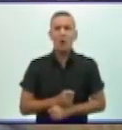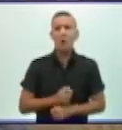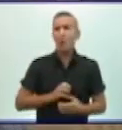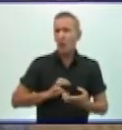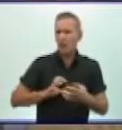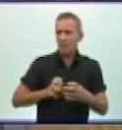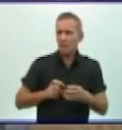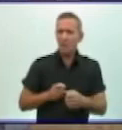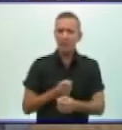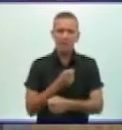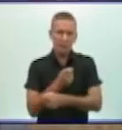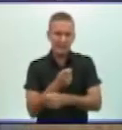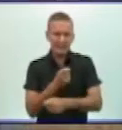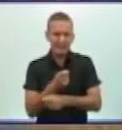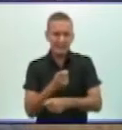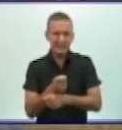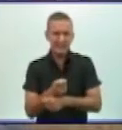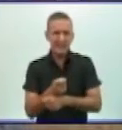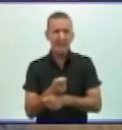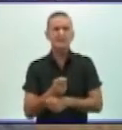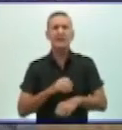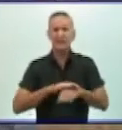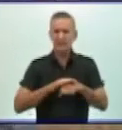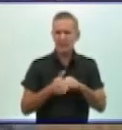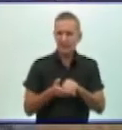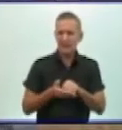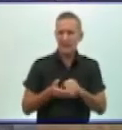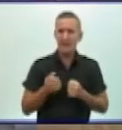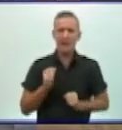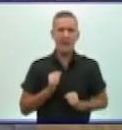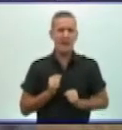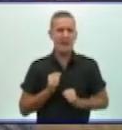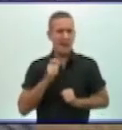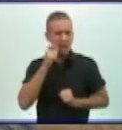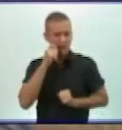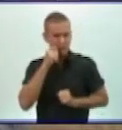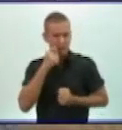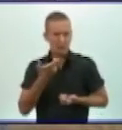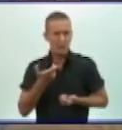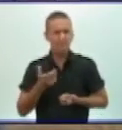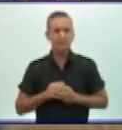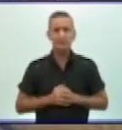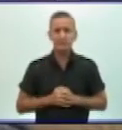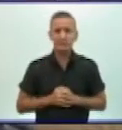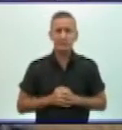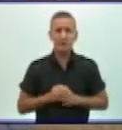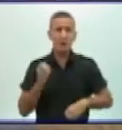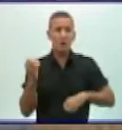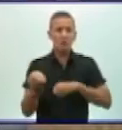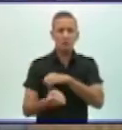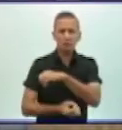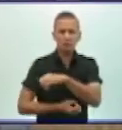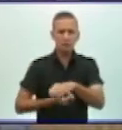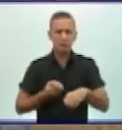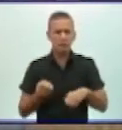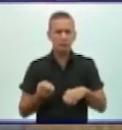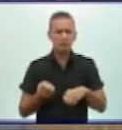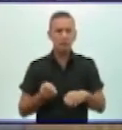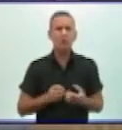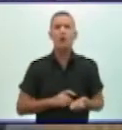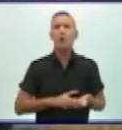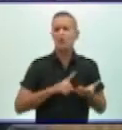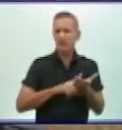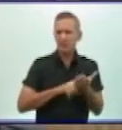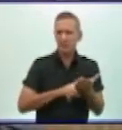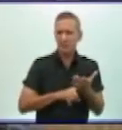aunque realmente era su hermano mayor, pues de alguna forma se manifestó con él como la sustitución de esa figura paterna que no estaba. De